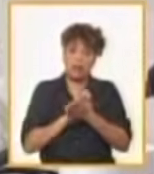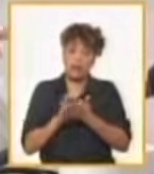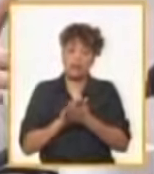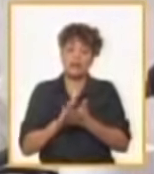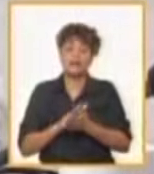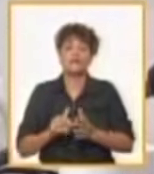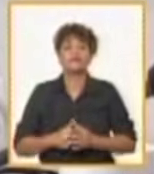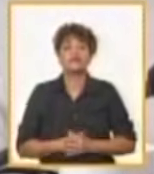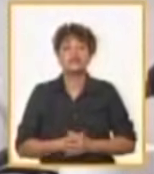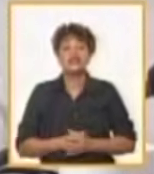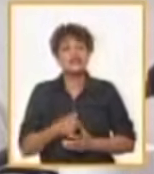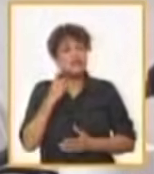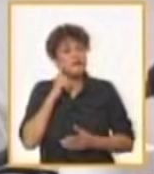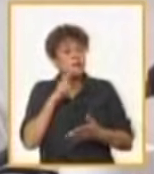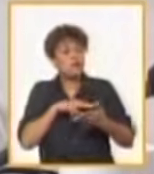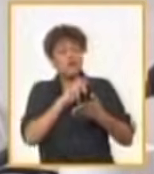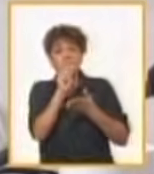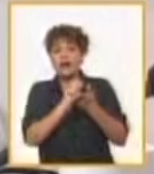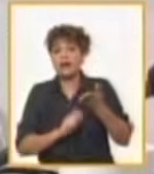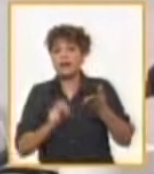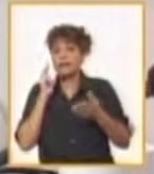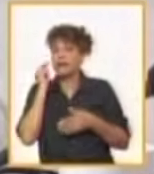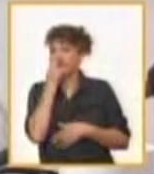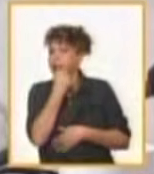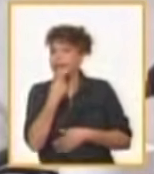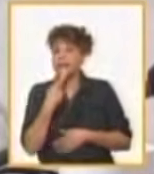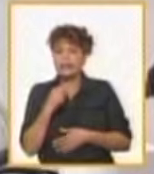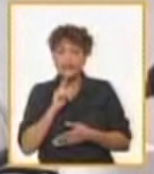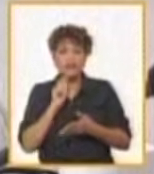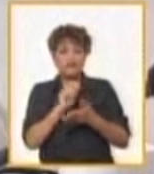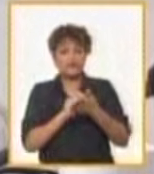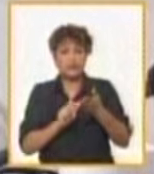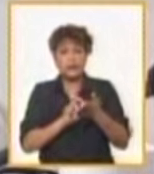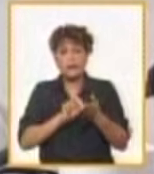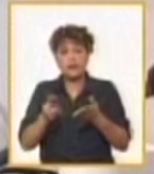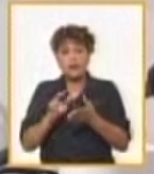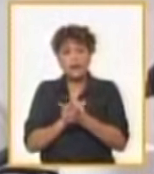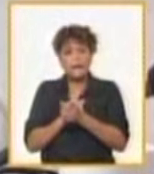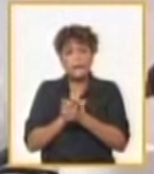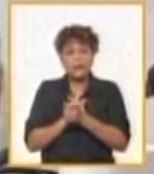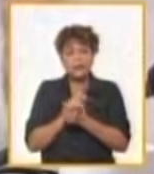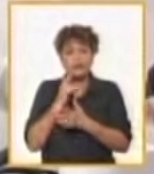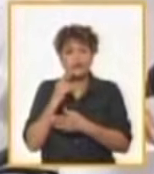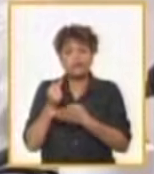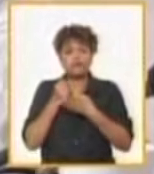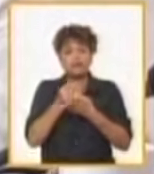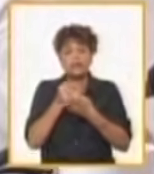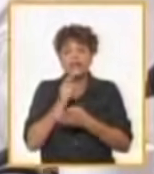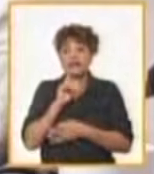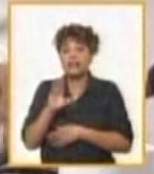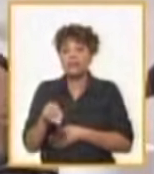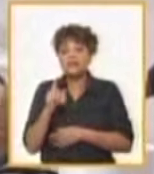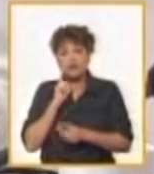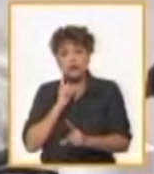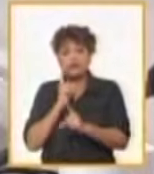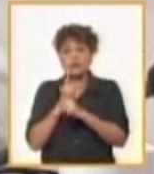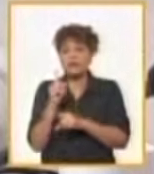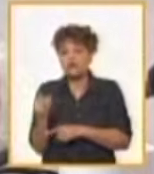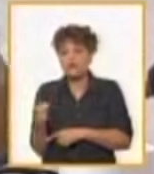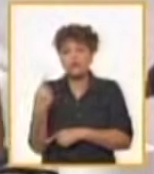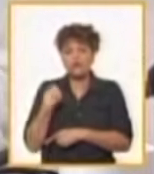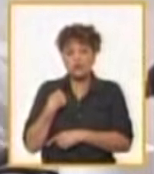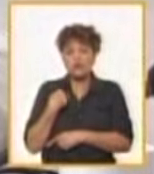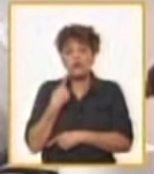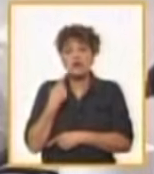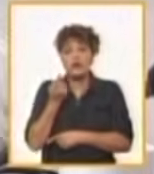una carta de Martí a uno de sus amigos, de sus colaboradores, que le dice: ya nos veremos usted y yo un día en